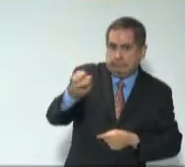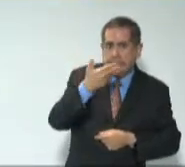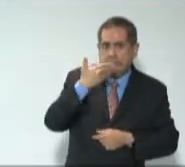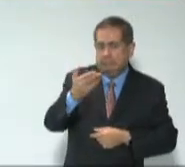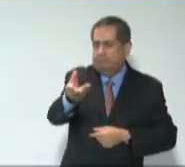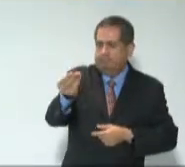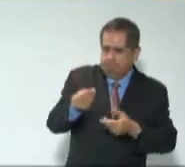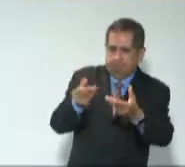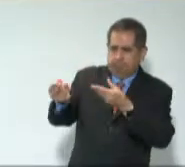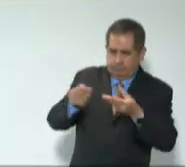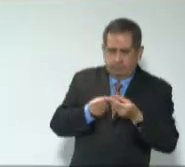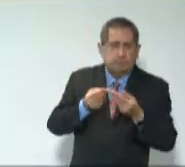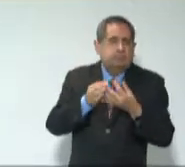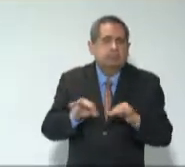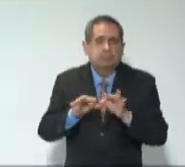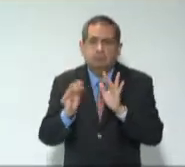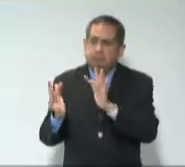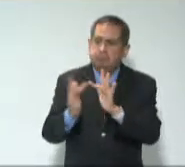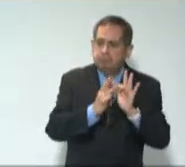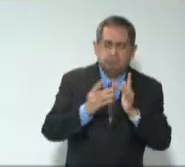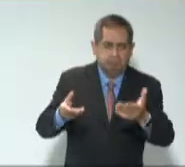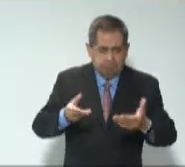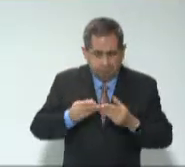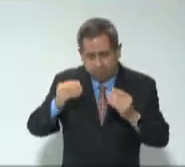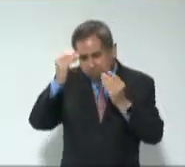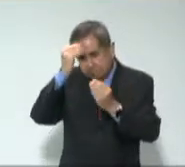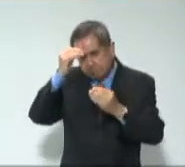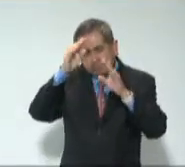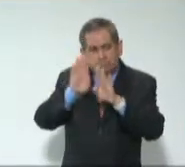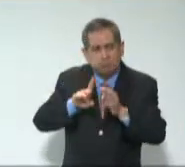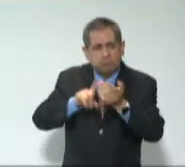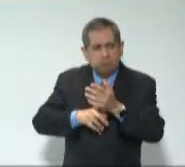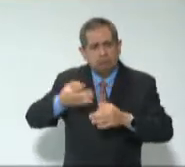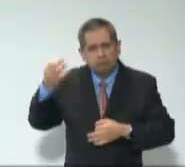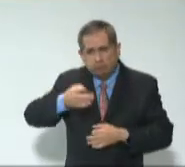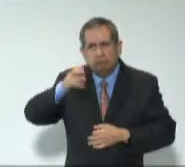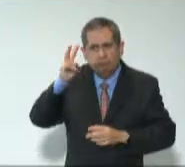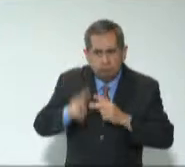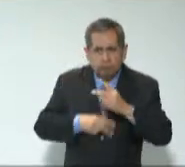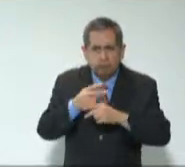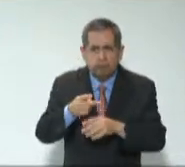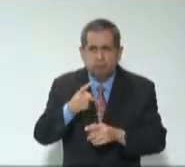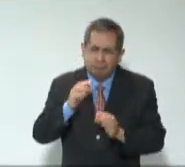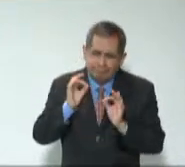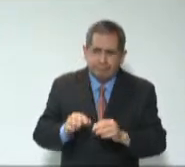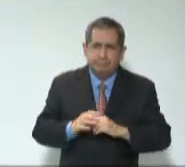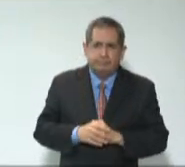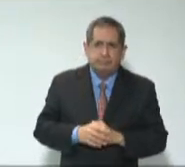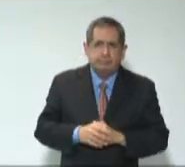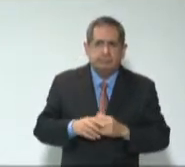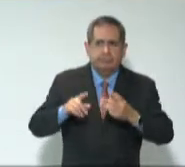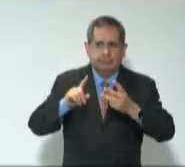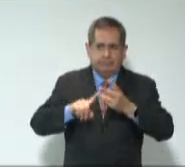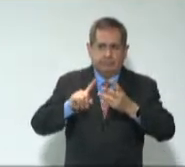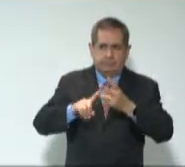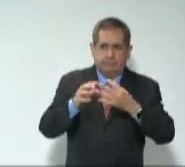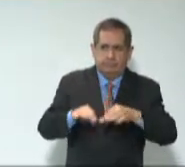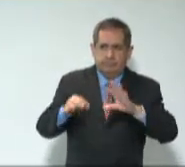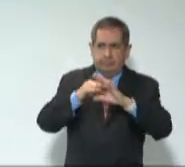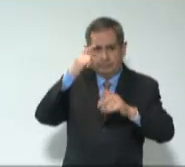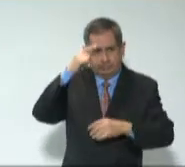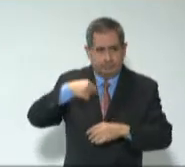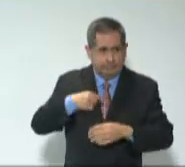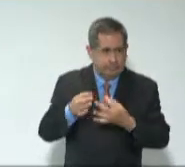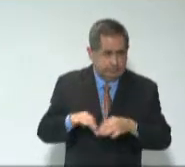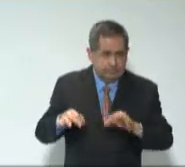importante en la fase de recuperación reflexionar Cómo hacer efectivo este principio y el tercer Pilar eh que para mí es